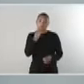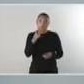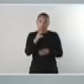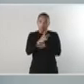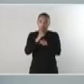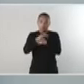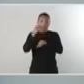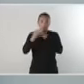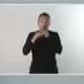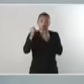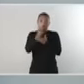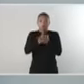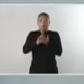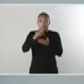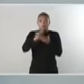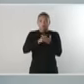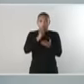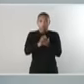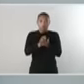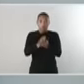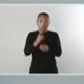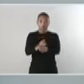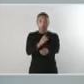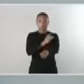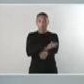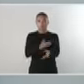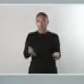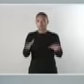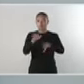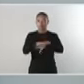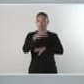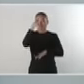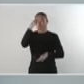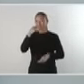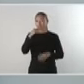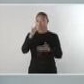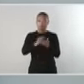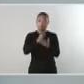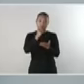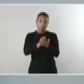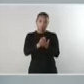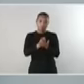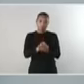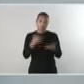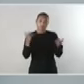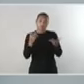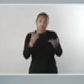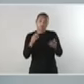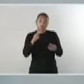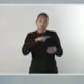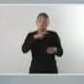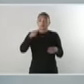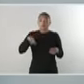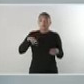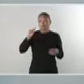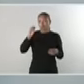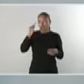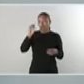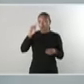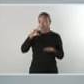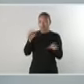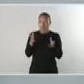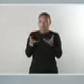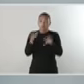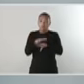todos los ciudadanos tamaulipecos a que nos acompañen a cambiarle el rostro a Tamaulipas a que hagamos de nuestro deber una